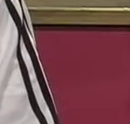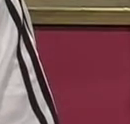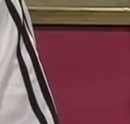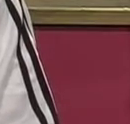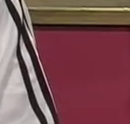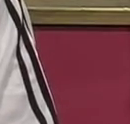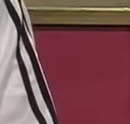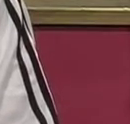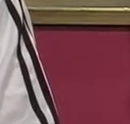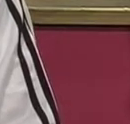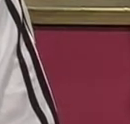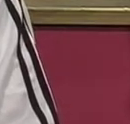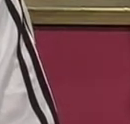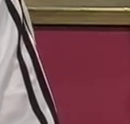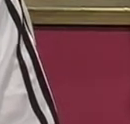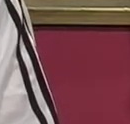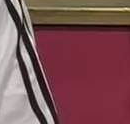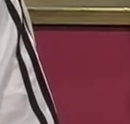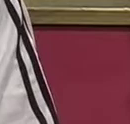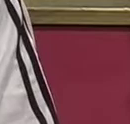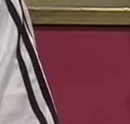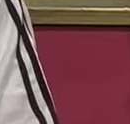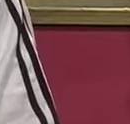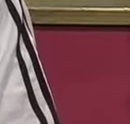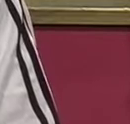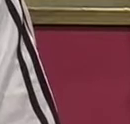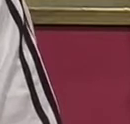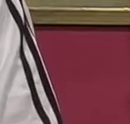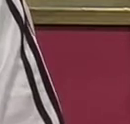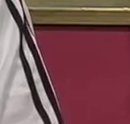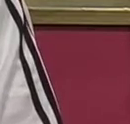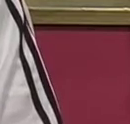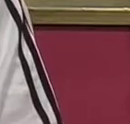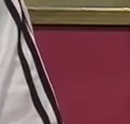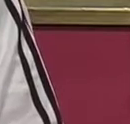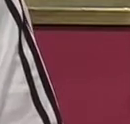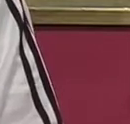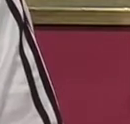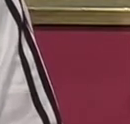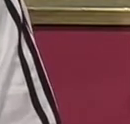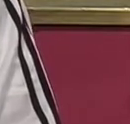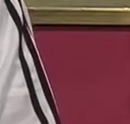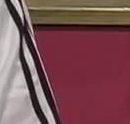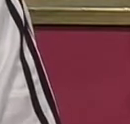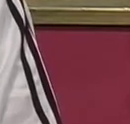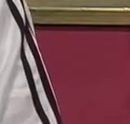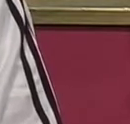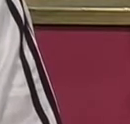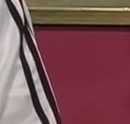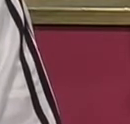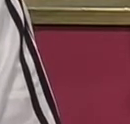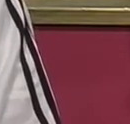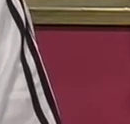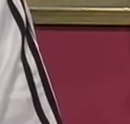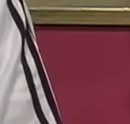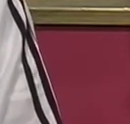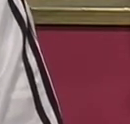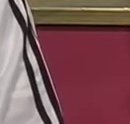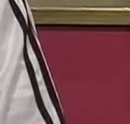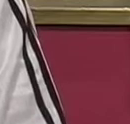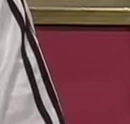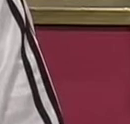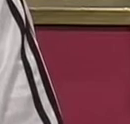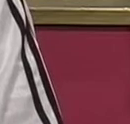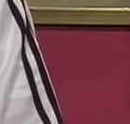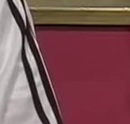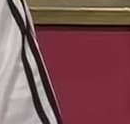sabe gente que está enferma por causa de la por causa de las de las enfermedades que traen de la de atrás de la generaciones de